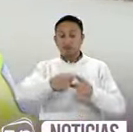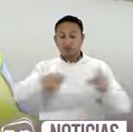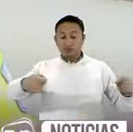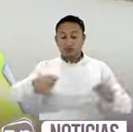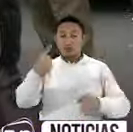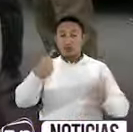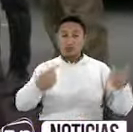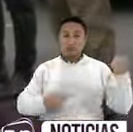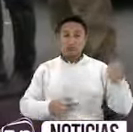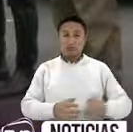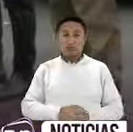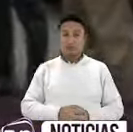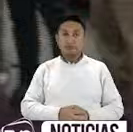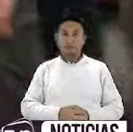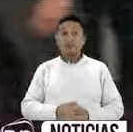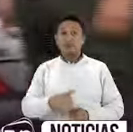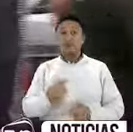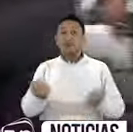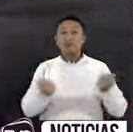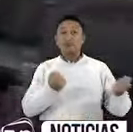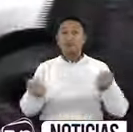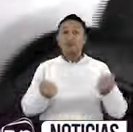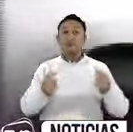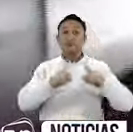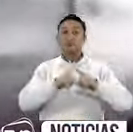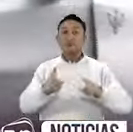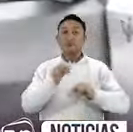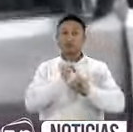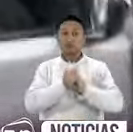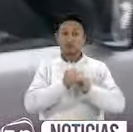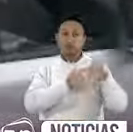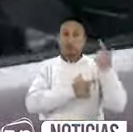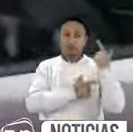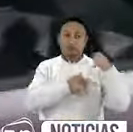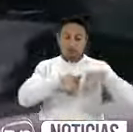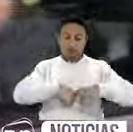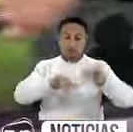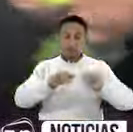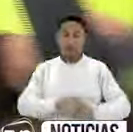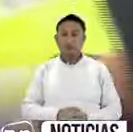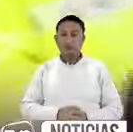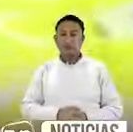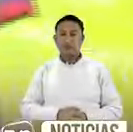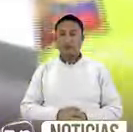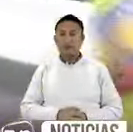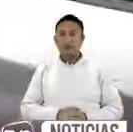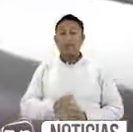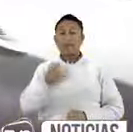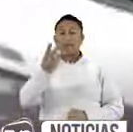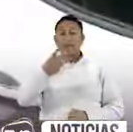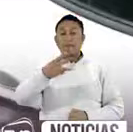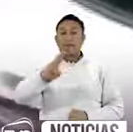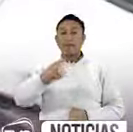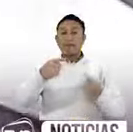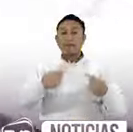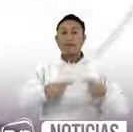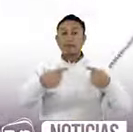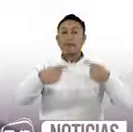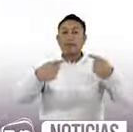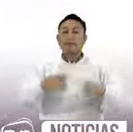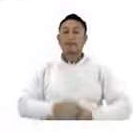fuego también. Estos operativos interinstitucionales continuarán. Se realizan al menos 16 cada